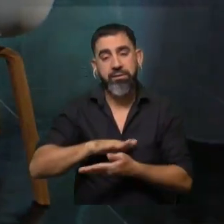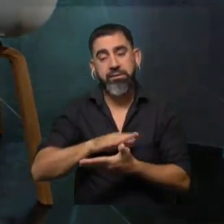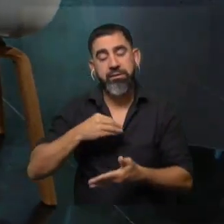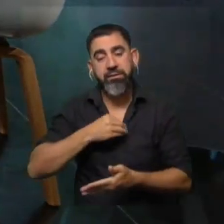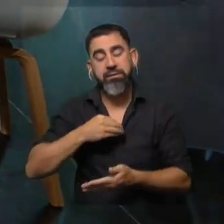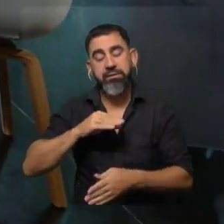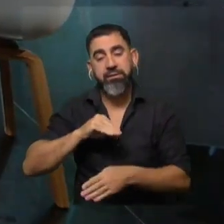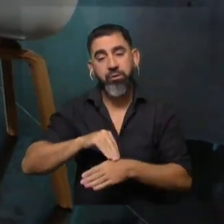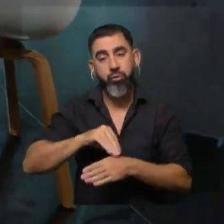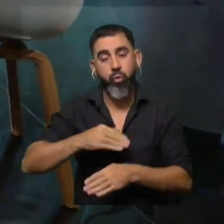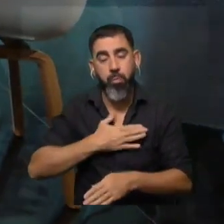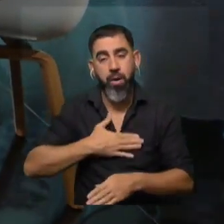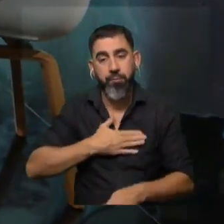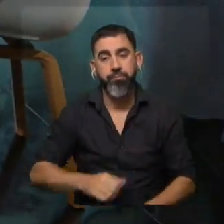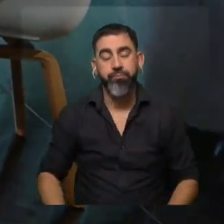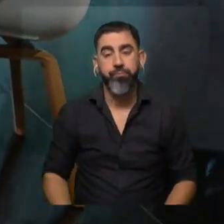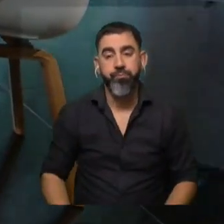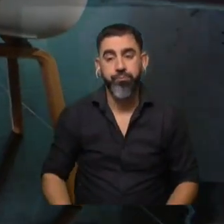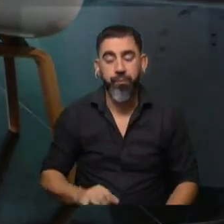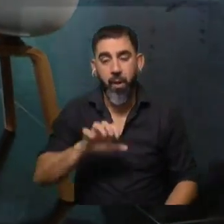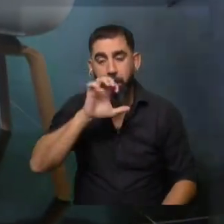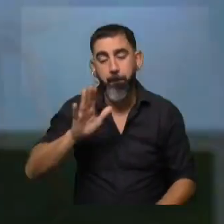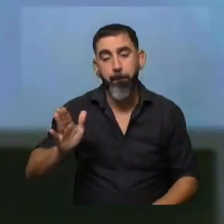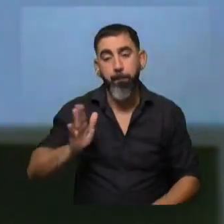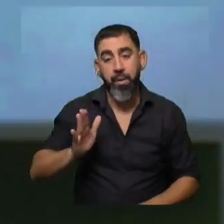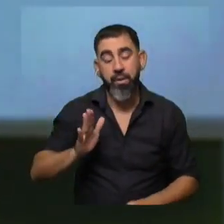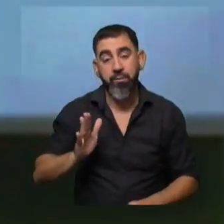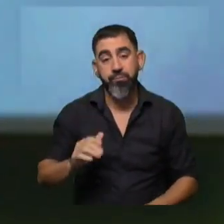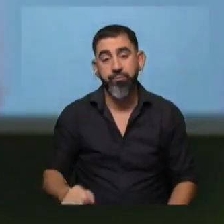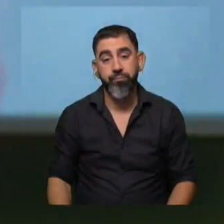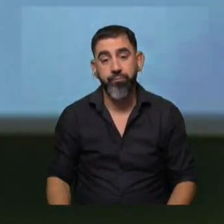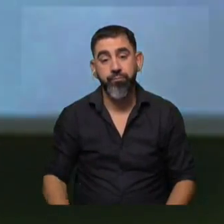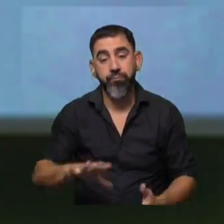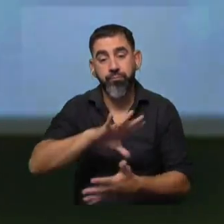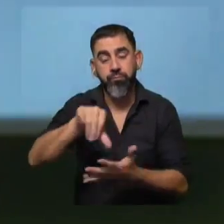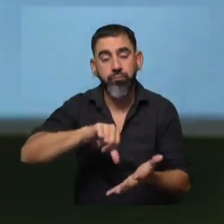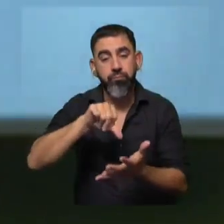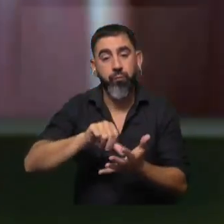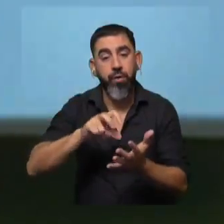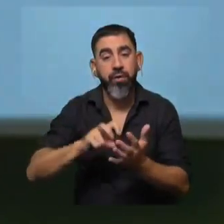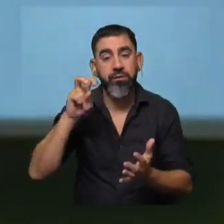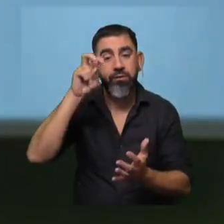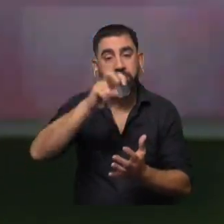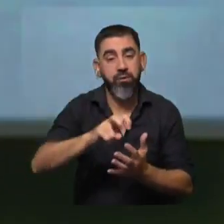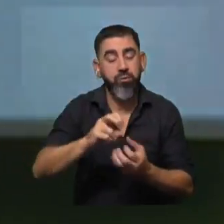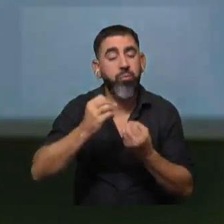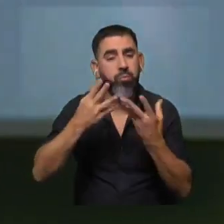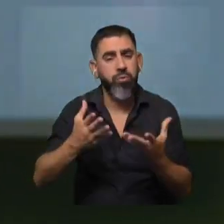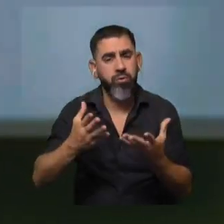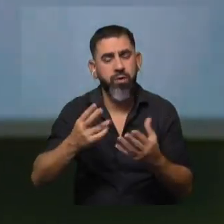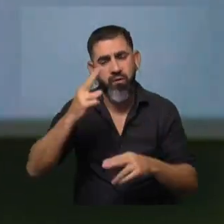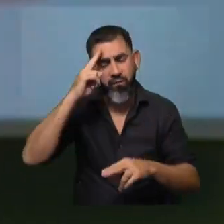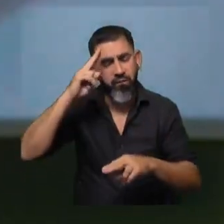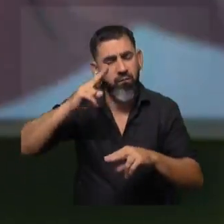Sí, fue una perrita que consultaba en la ciudad de Salto por recurrencia de